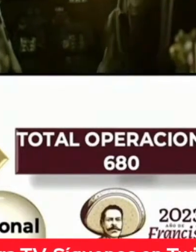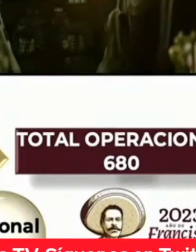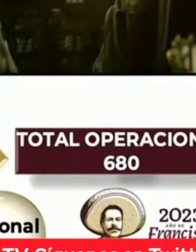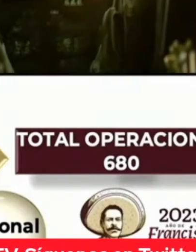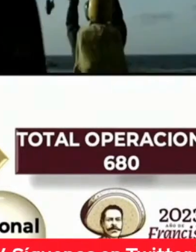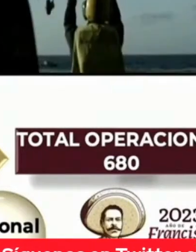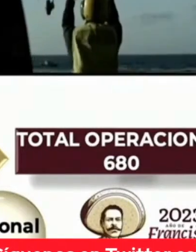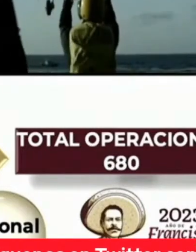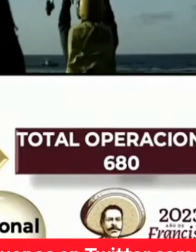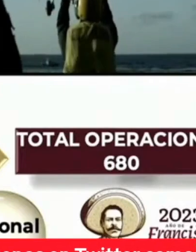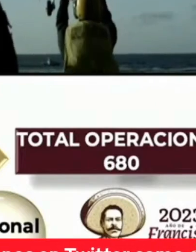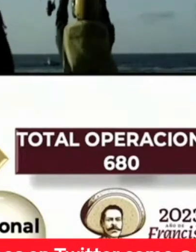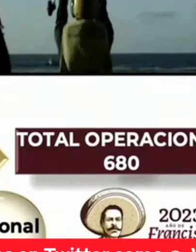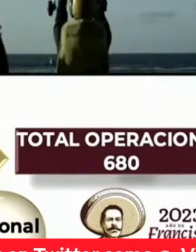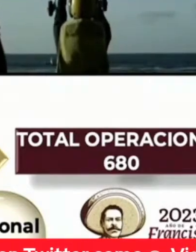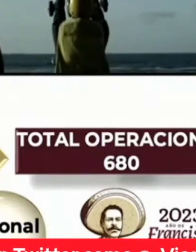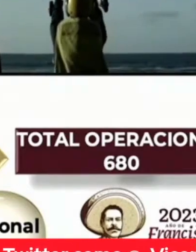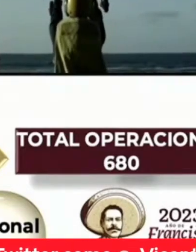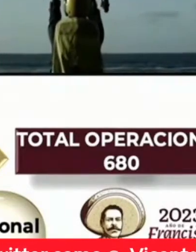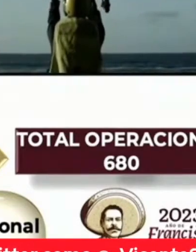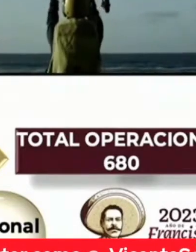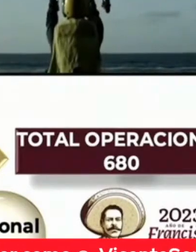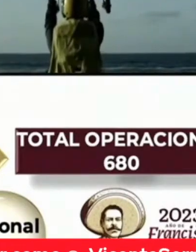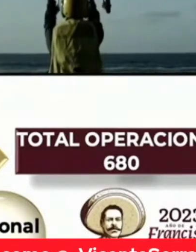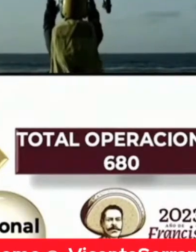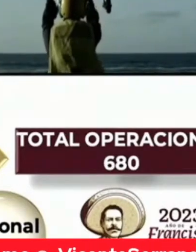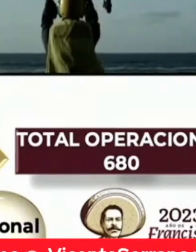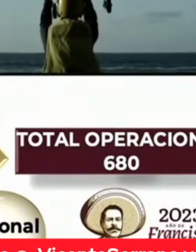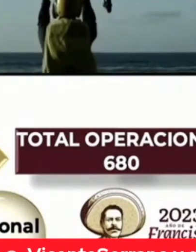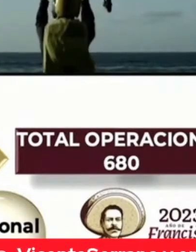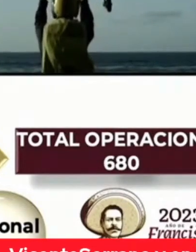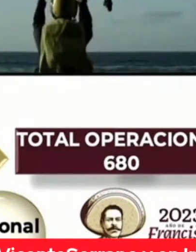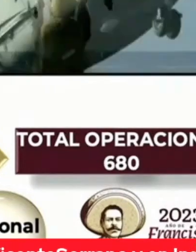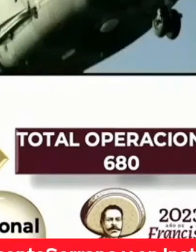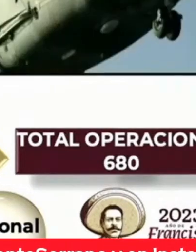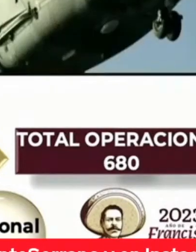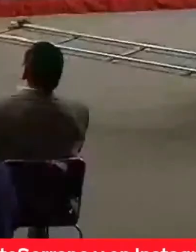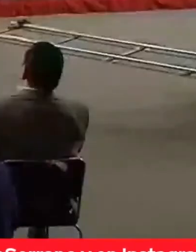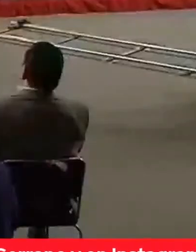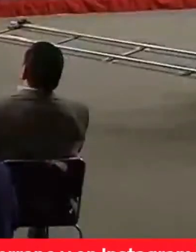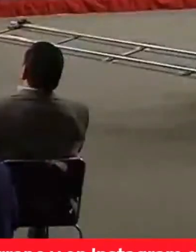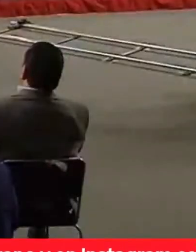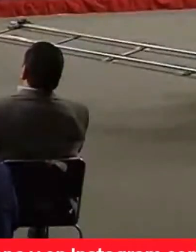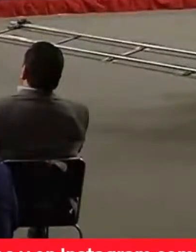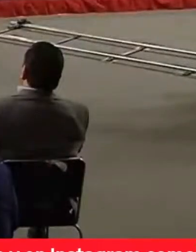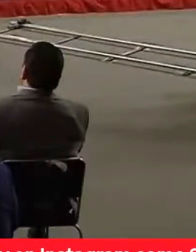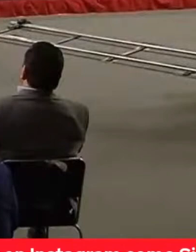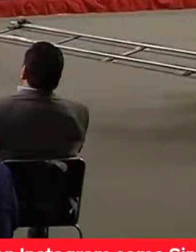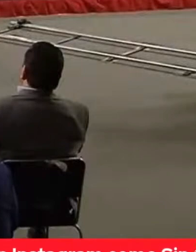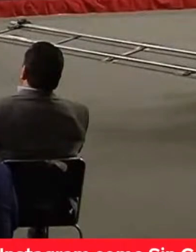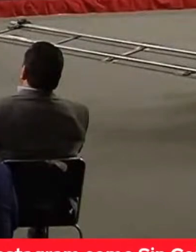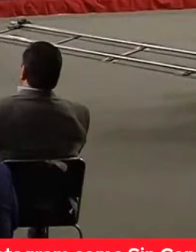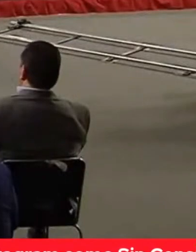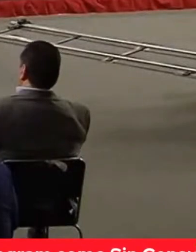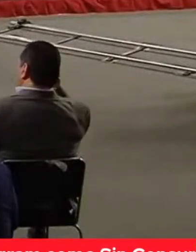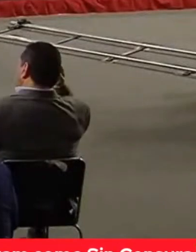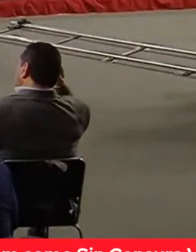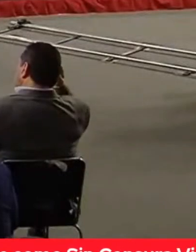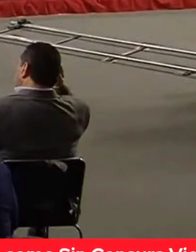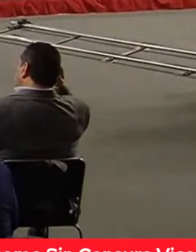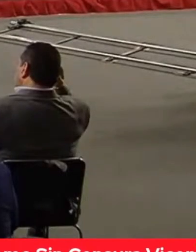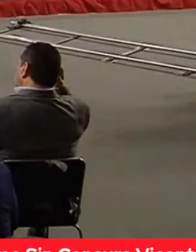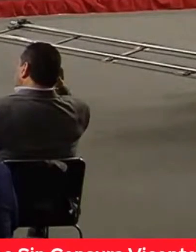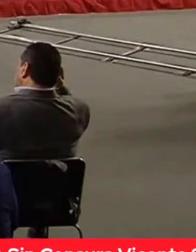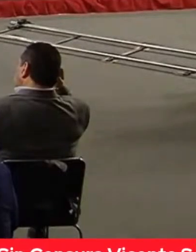seiscientas ochenta operaciones con quince mil cien elementos desplegados la que sigue en la protección